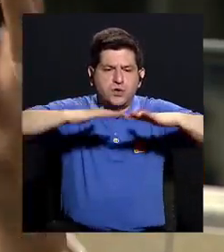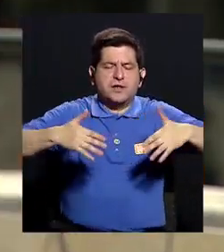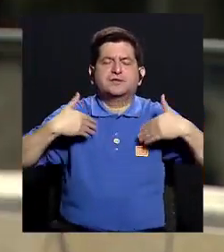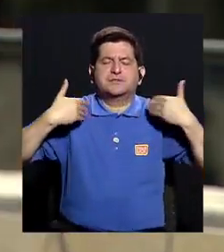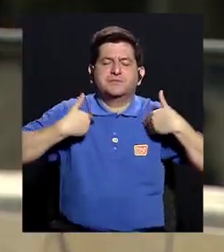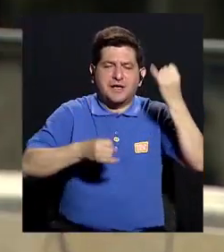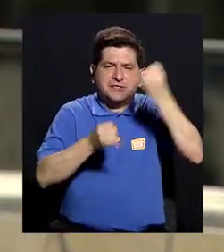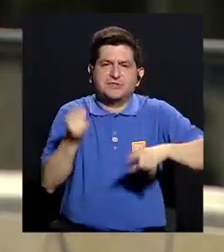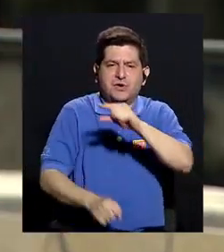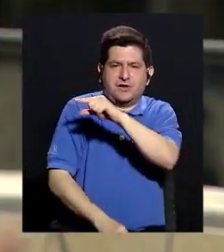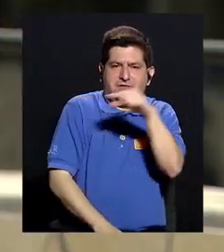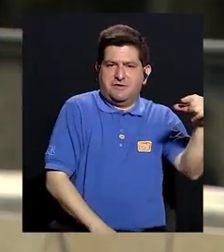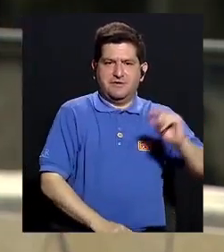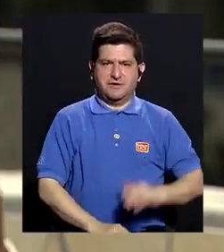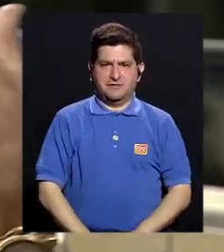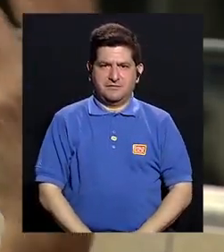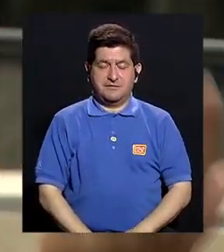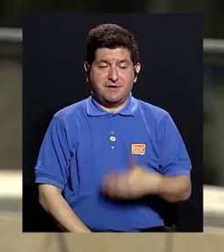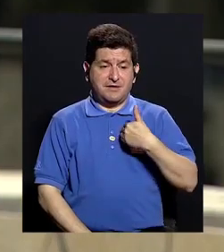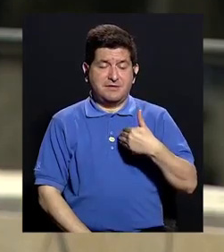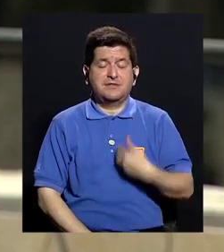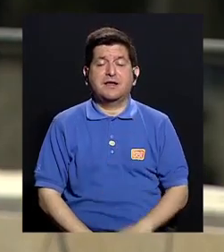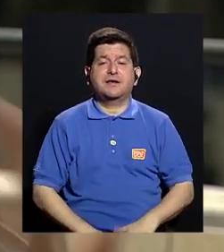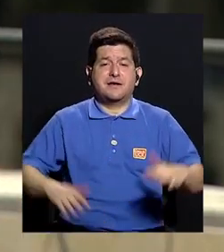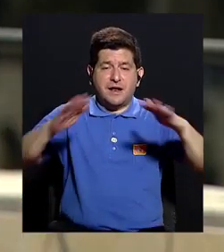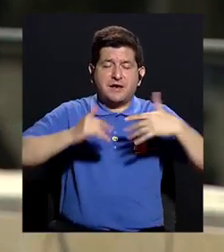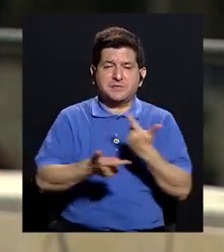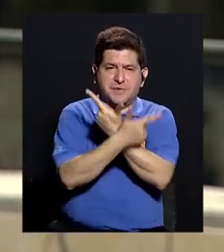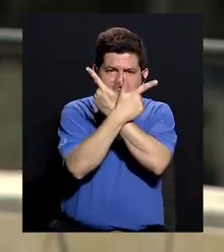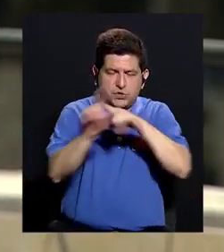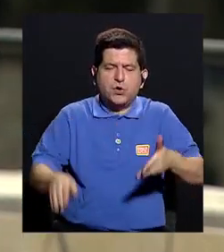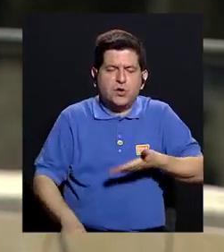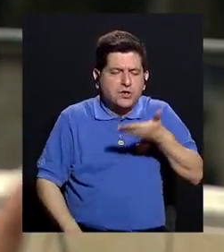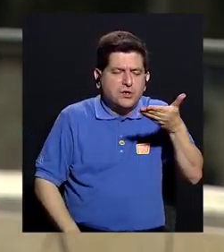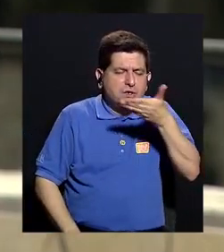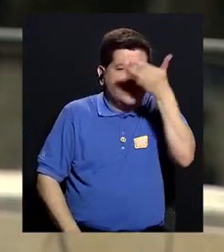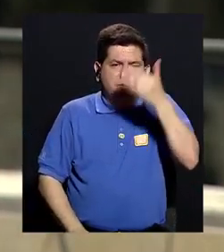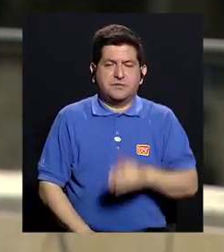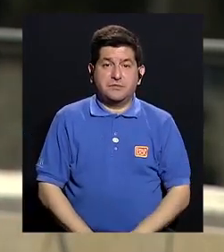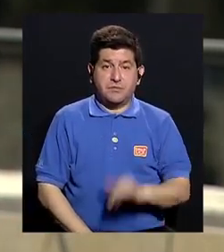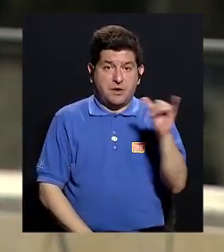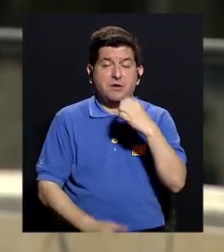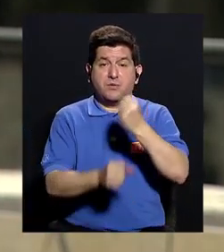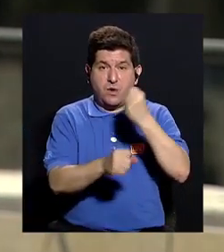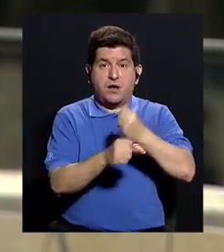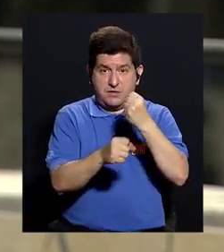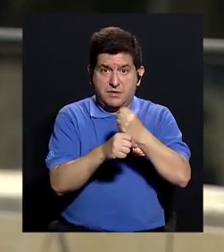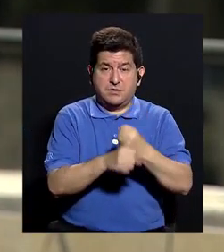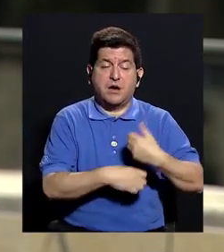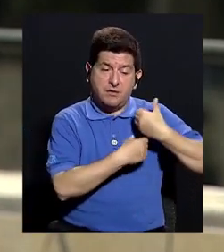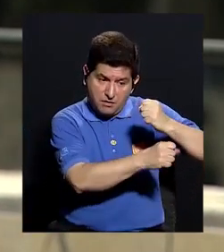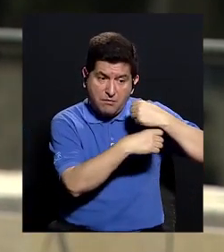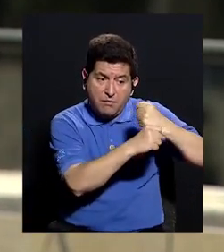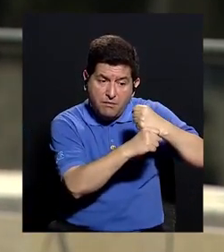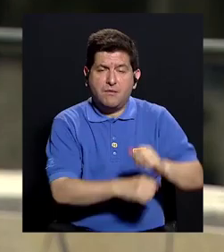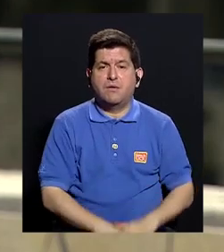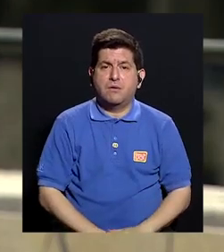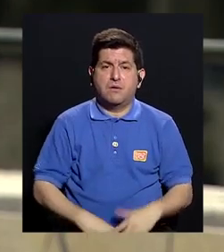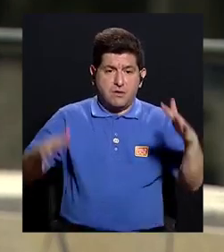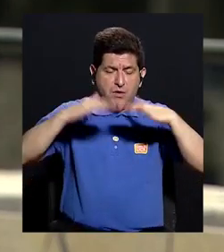espacios de alegría los fines de semana, y que haya espacios libres de humo, también es tarea de la municipalidad. Un ambiente